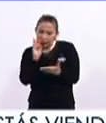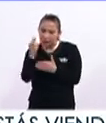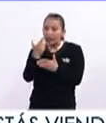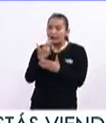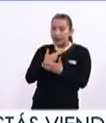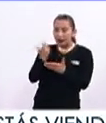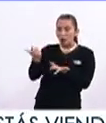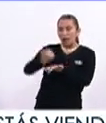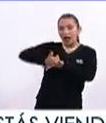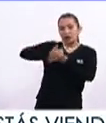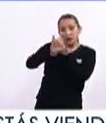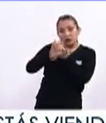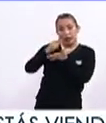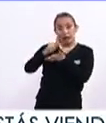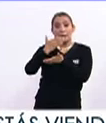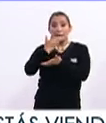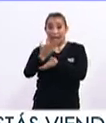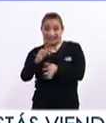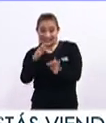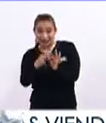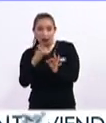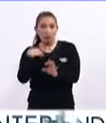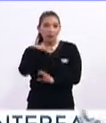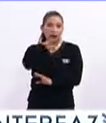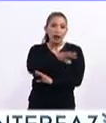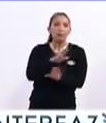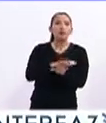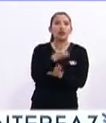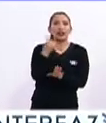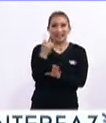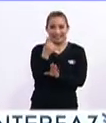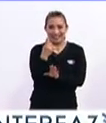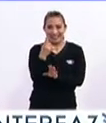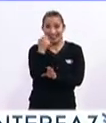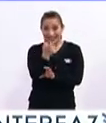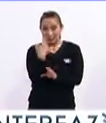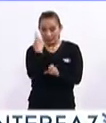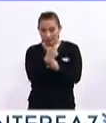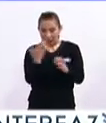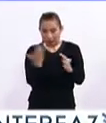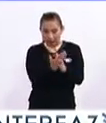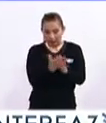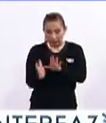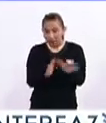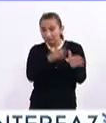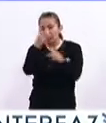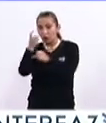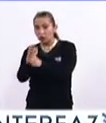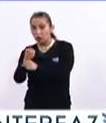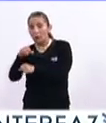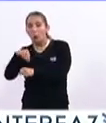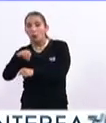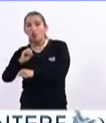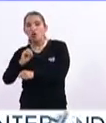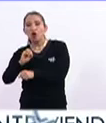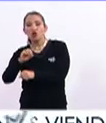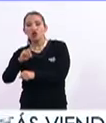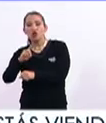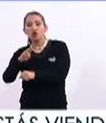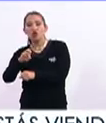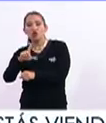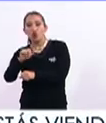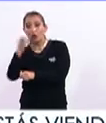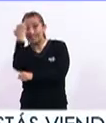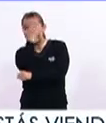las realimentaciones que le dicen si fue correcto, fue incorrecto y por qué. Ese es el primer módulo. El segundo módulo es un módulo